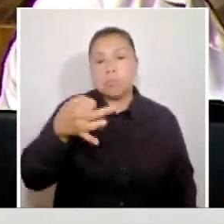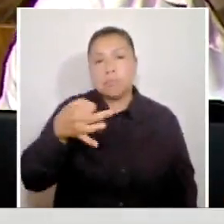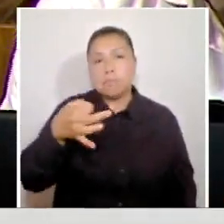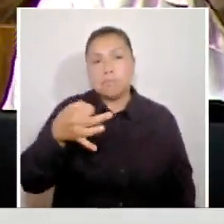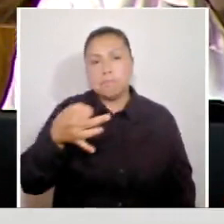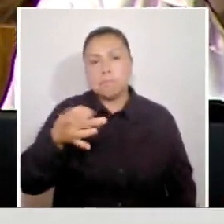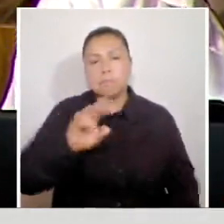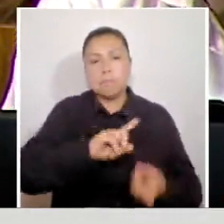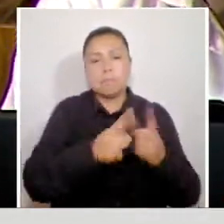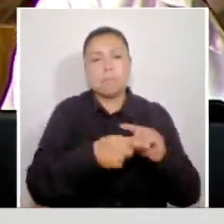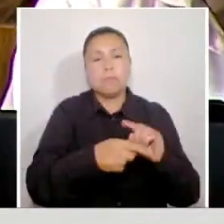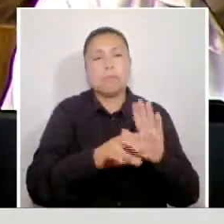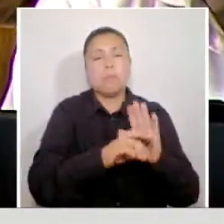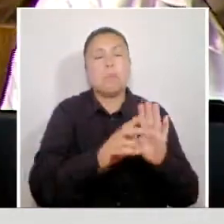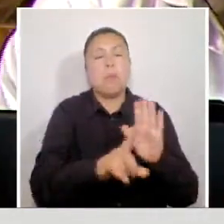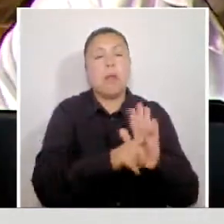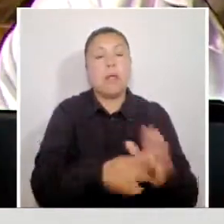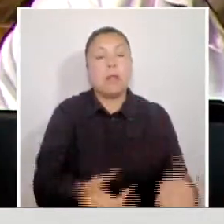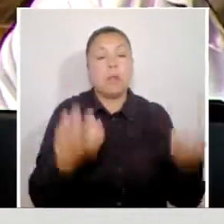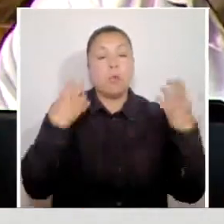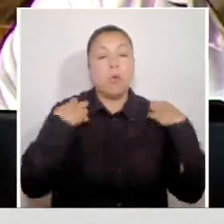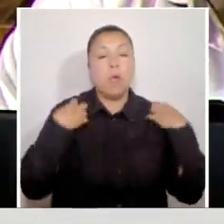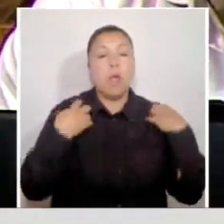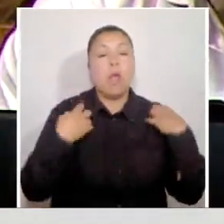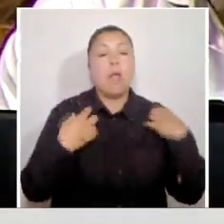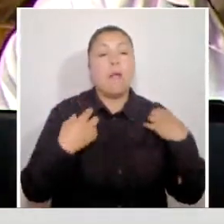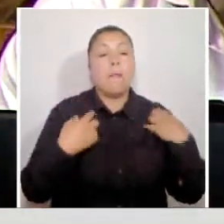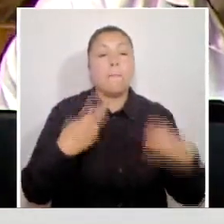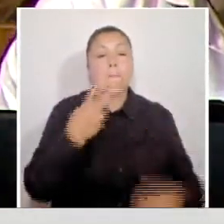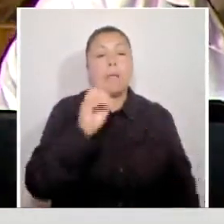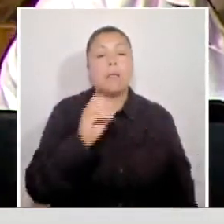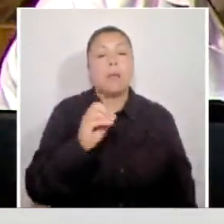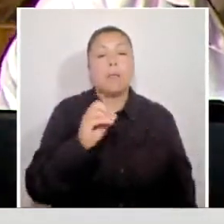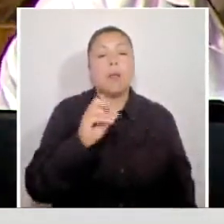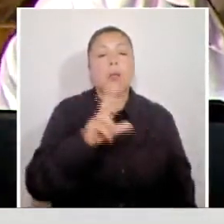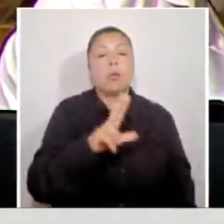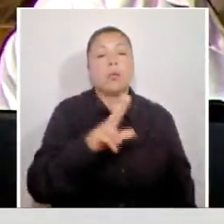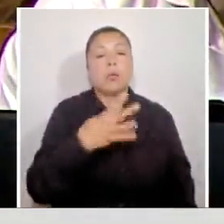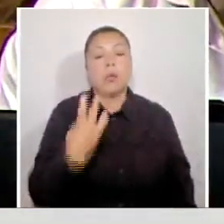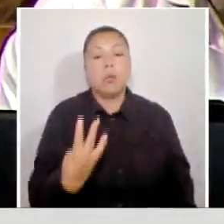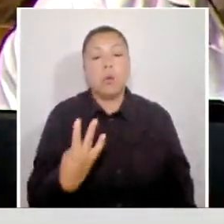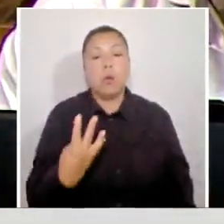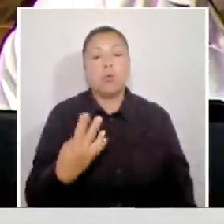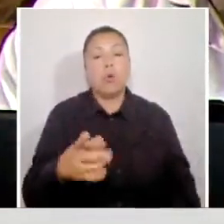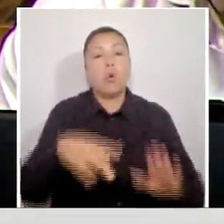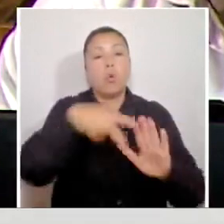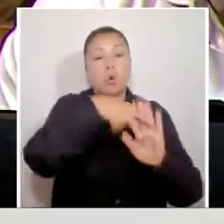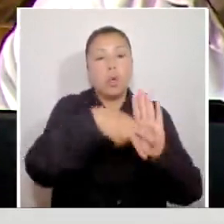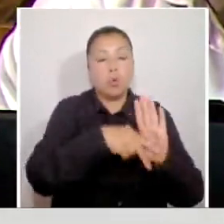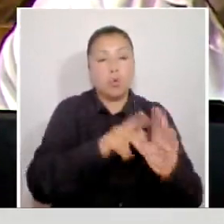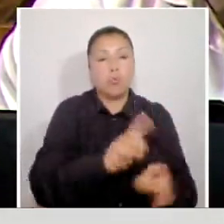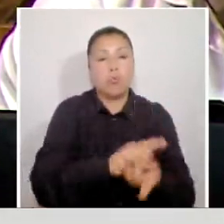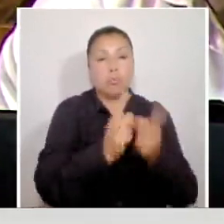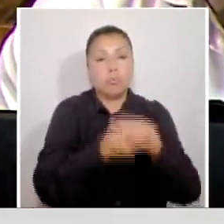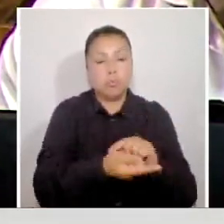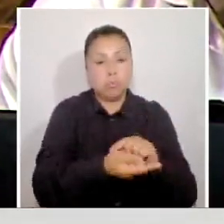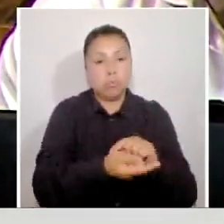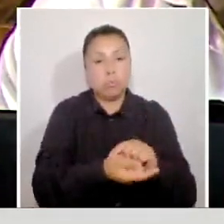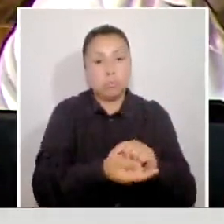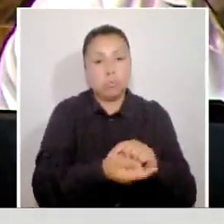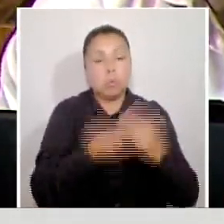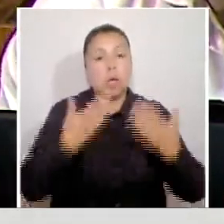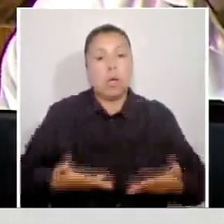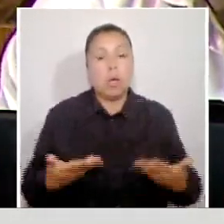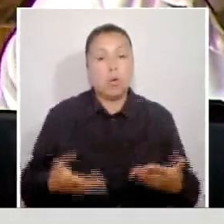ley de responsabilidad penal adolescente la 20,84 una norma que fue modificada recién por la